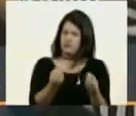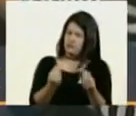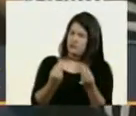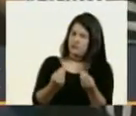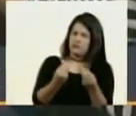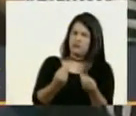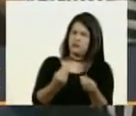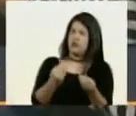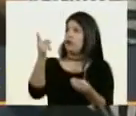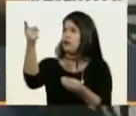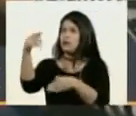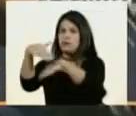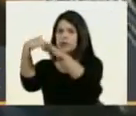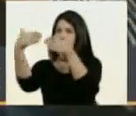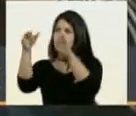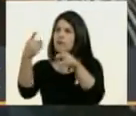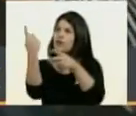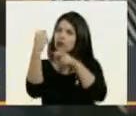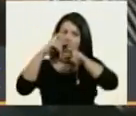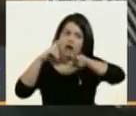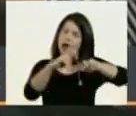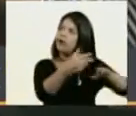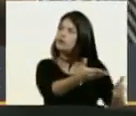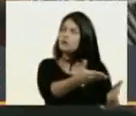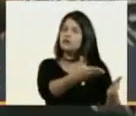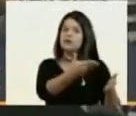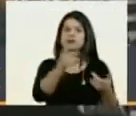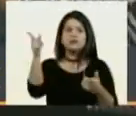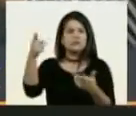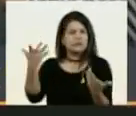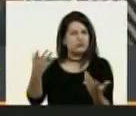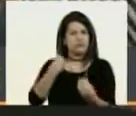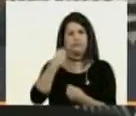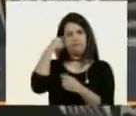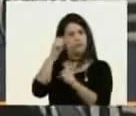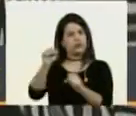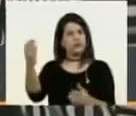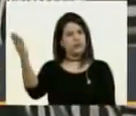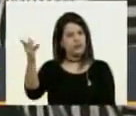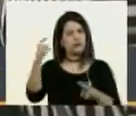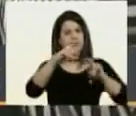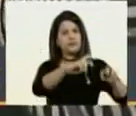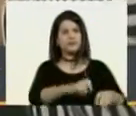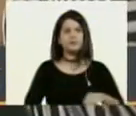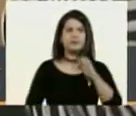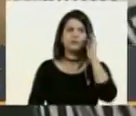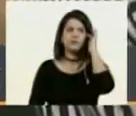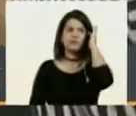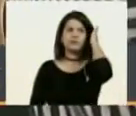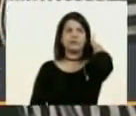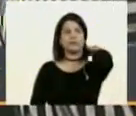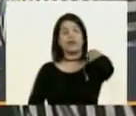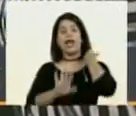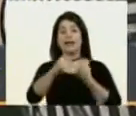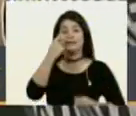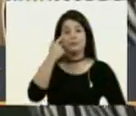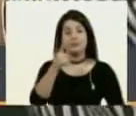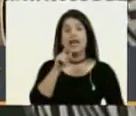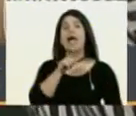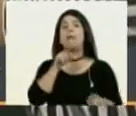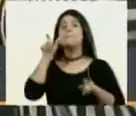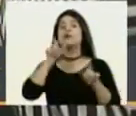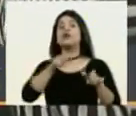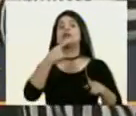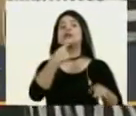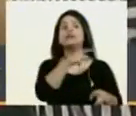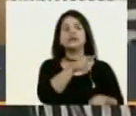la averiguación porque la fiscalía no actúa. Dice que son infiltrados porque una vez que se retiran la guardia y la policía, dice